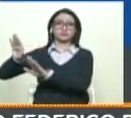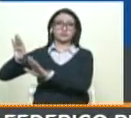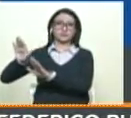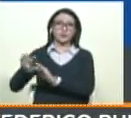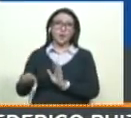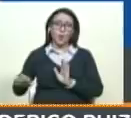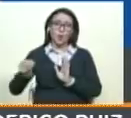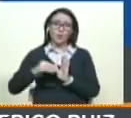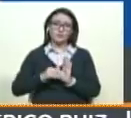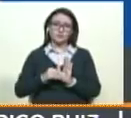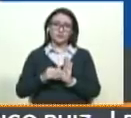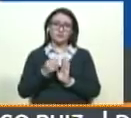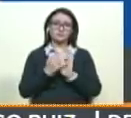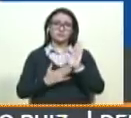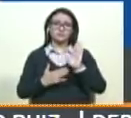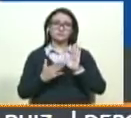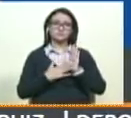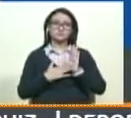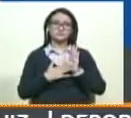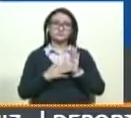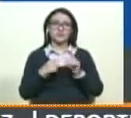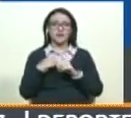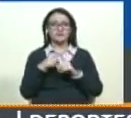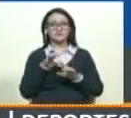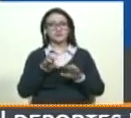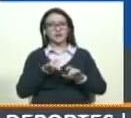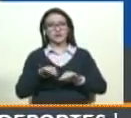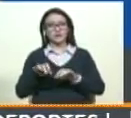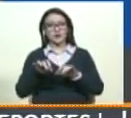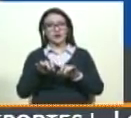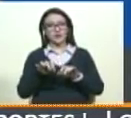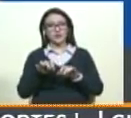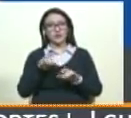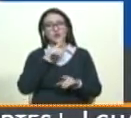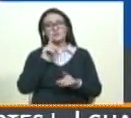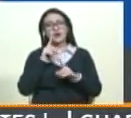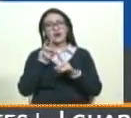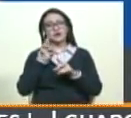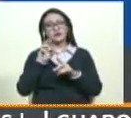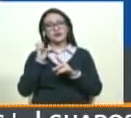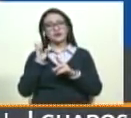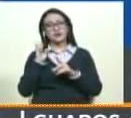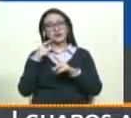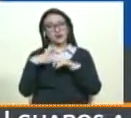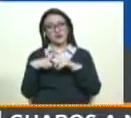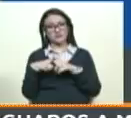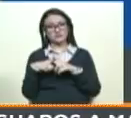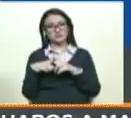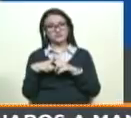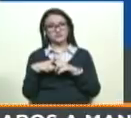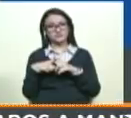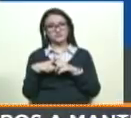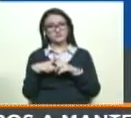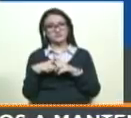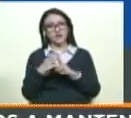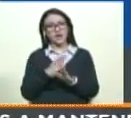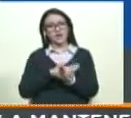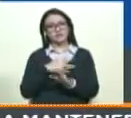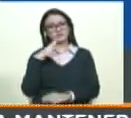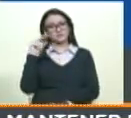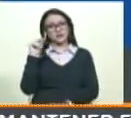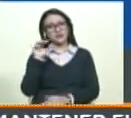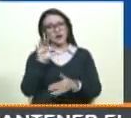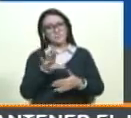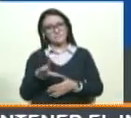nuevo en vigencia el ex secretario de Estado, el señor Rex Tillerson, quien en Austin, Texas, antes de salir a su gira por